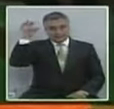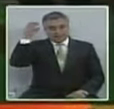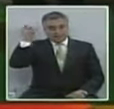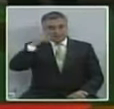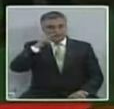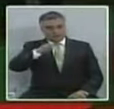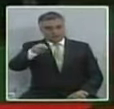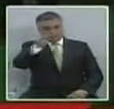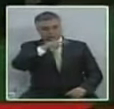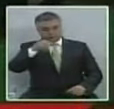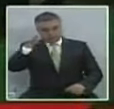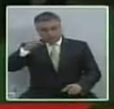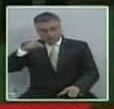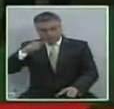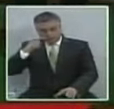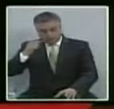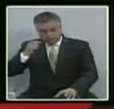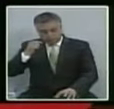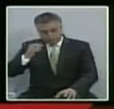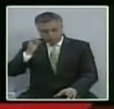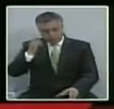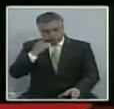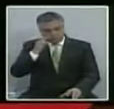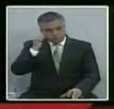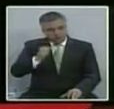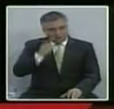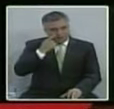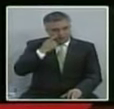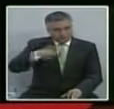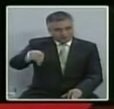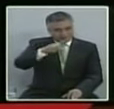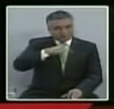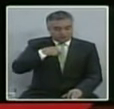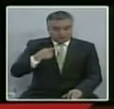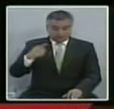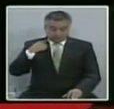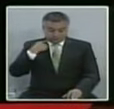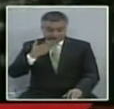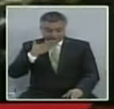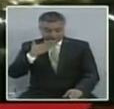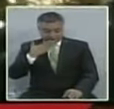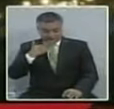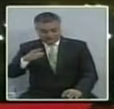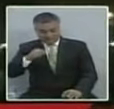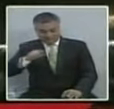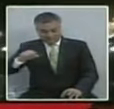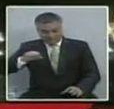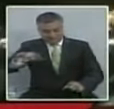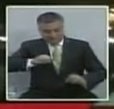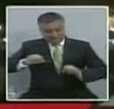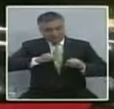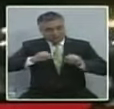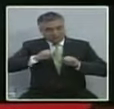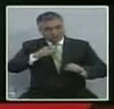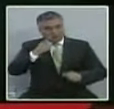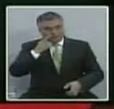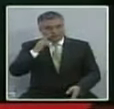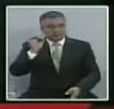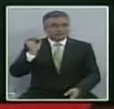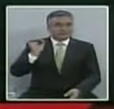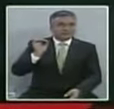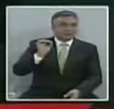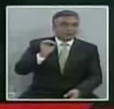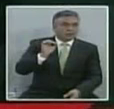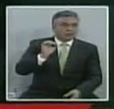procurado, dentro de lo posible, porque también nosotros somos víctima del alcance del propio terremoto, de establecer contactos